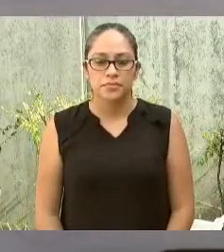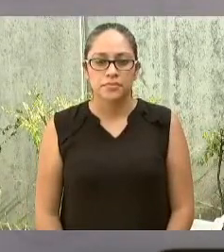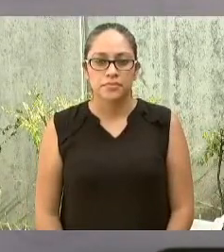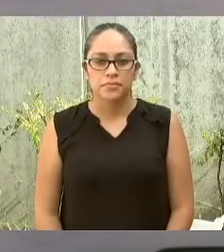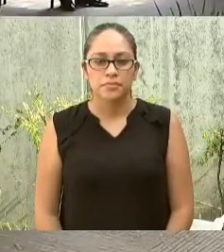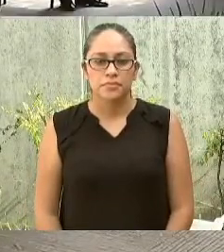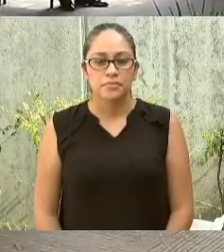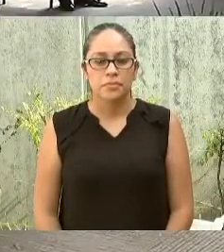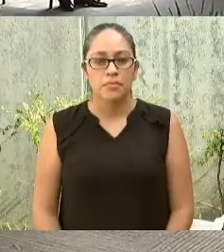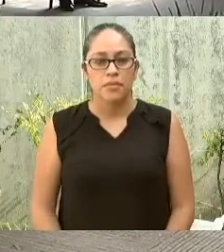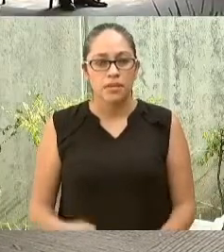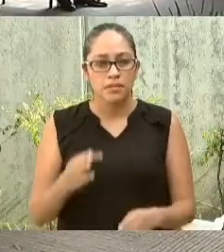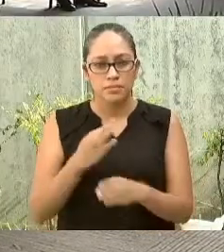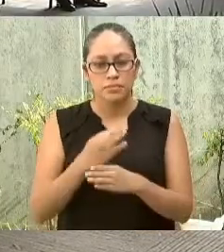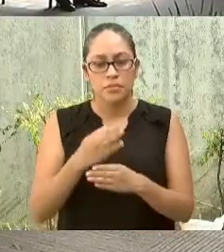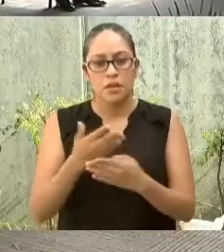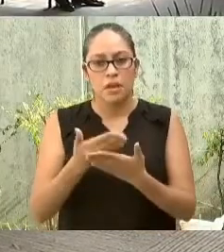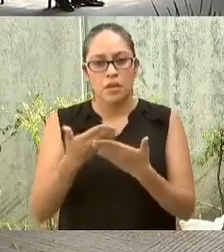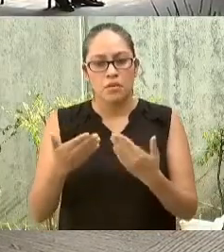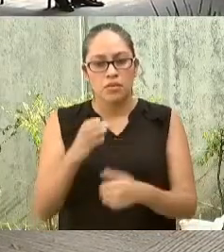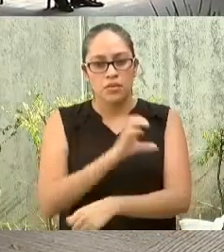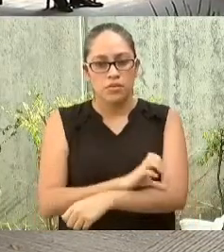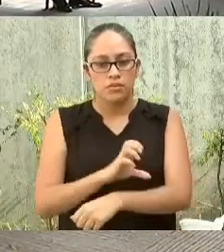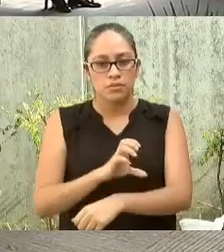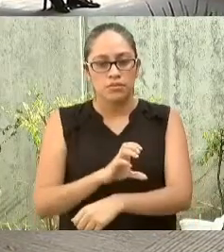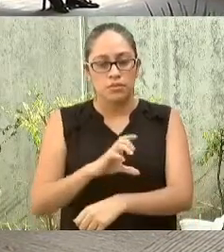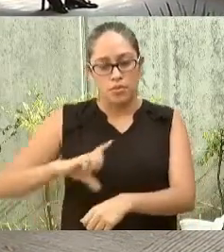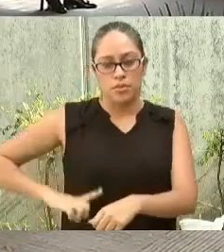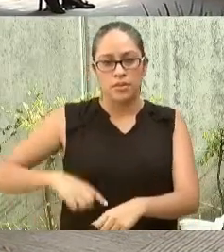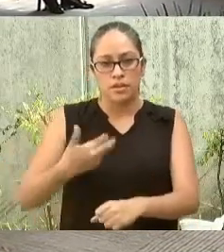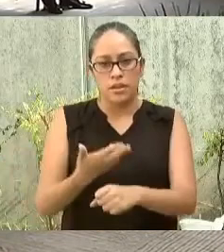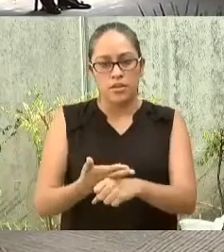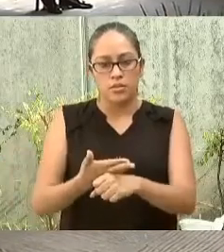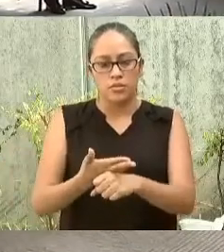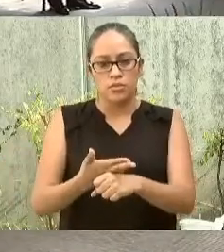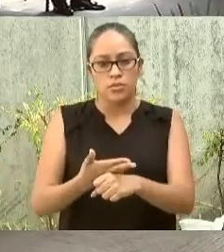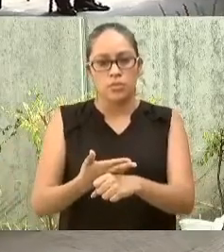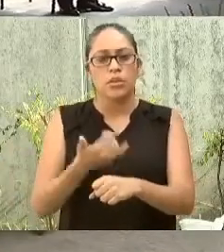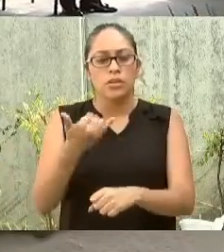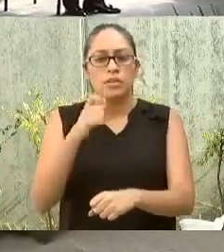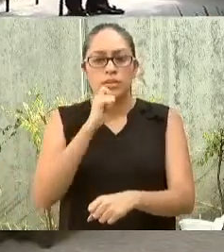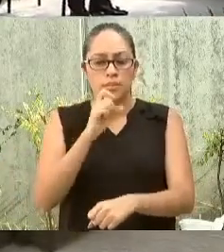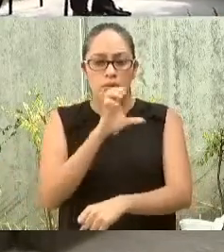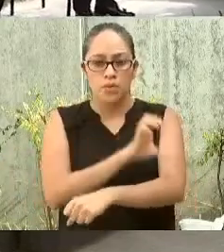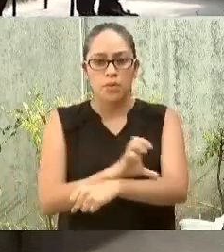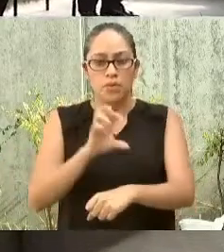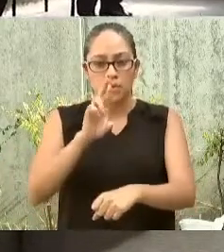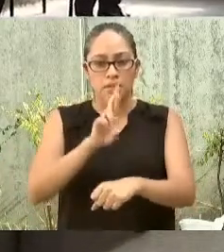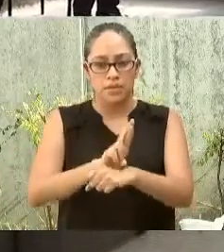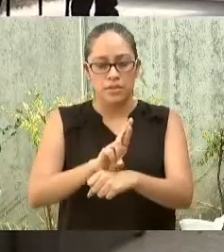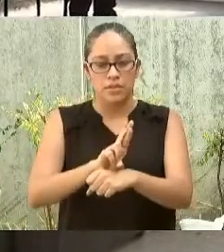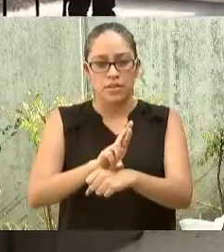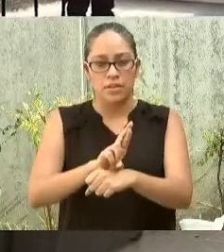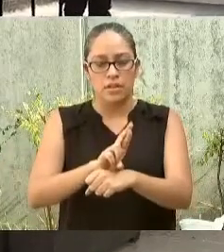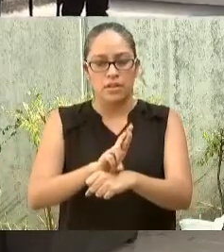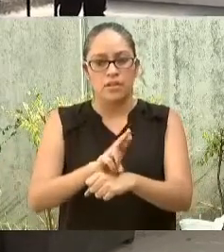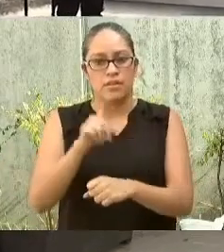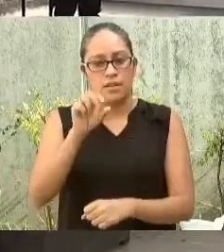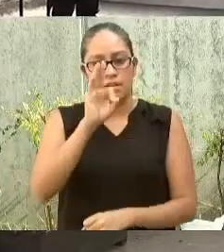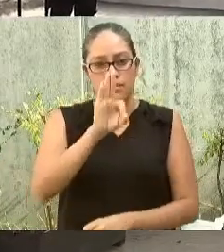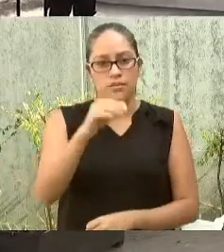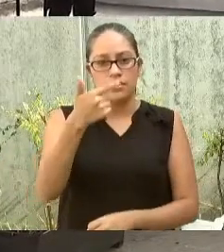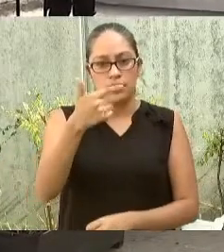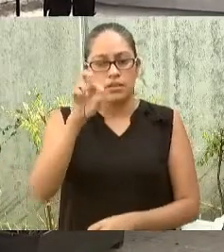En estos momentos, el gobernador constitucional del Estado de Morelos y el coordinador de Planeación y Administración de la Fiscalía General